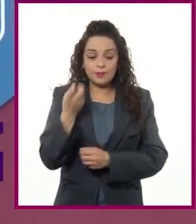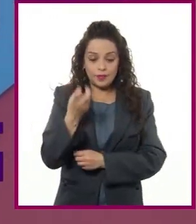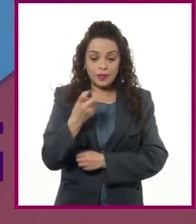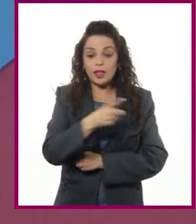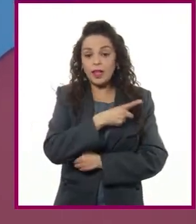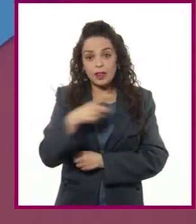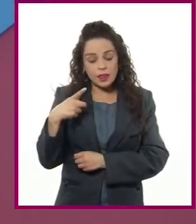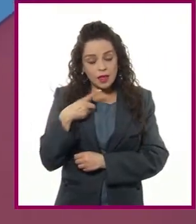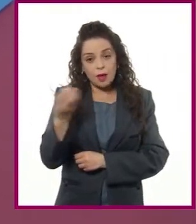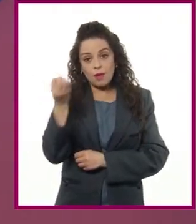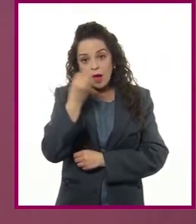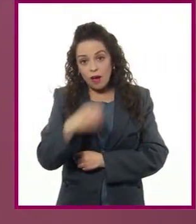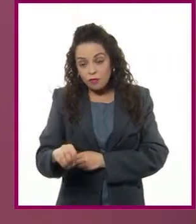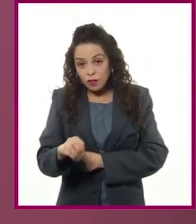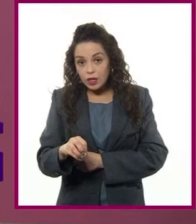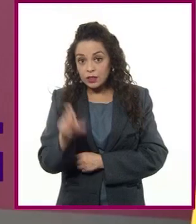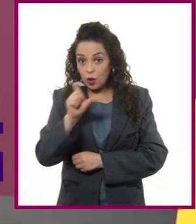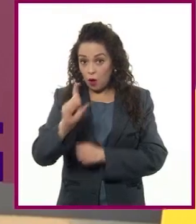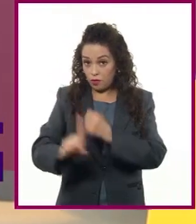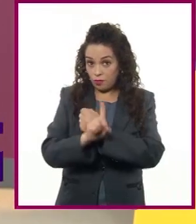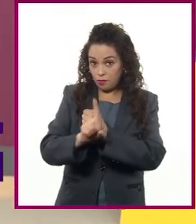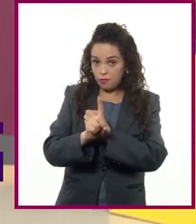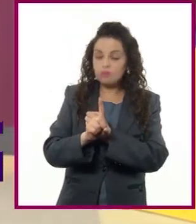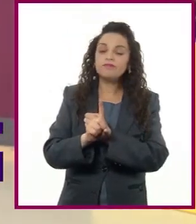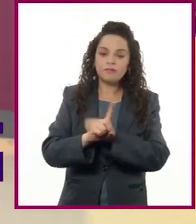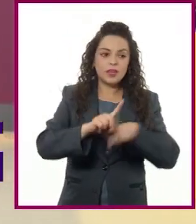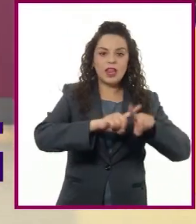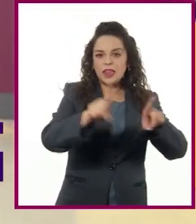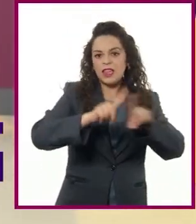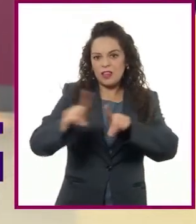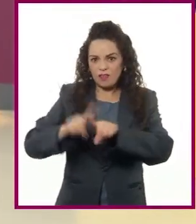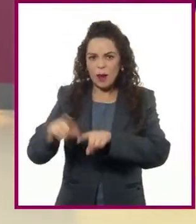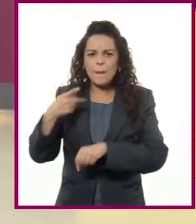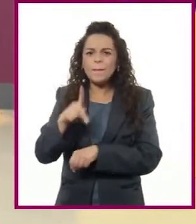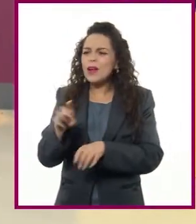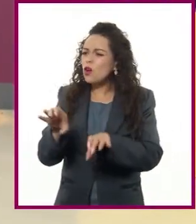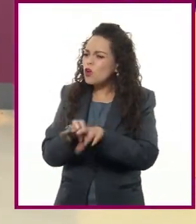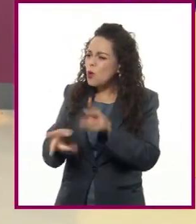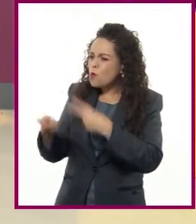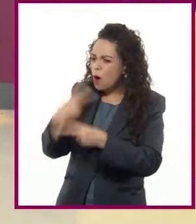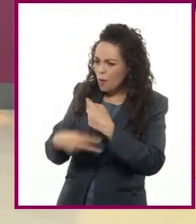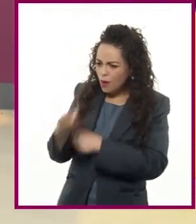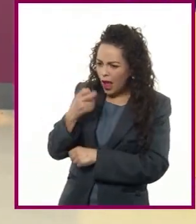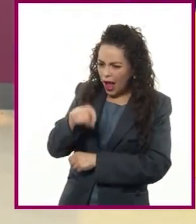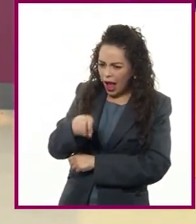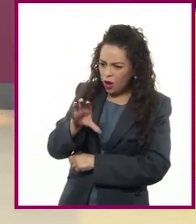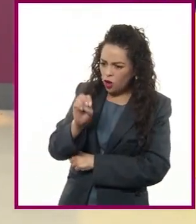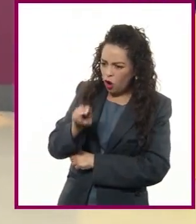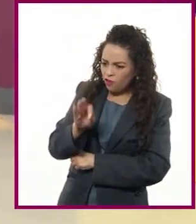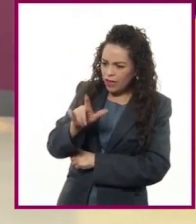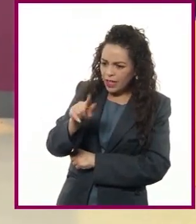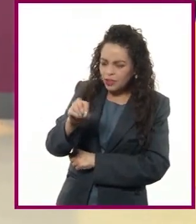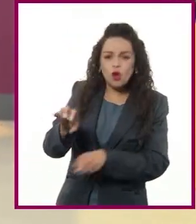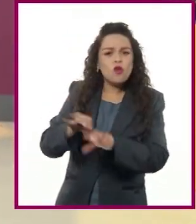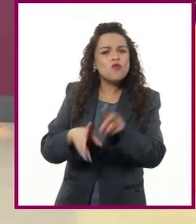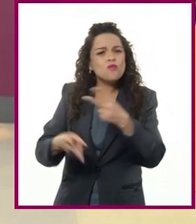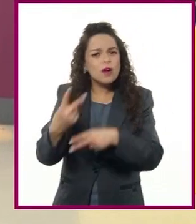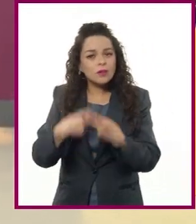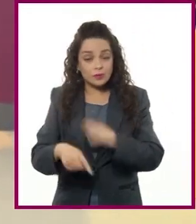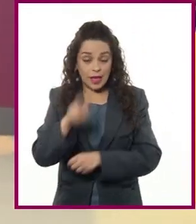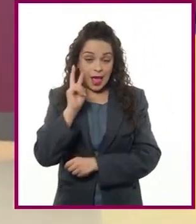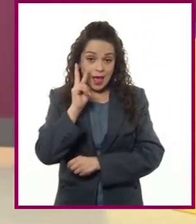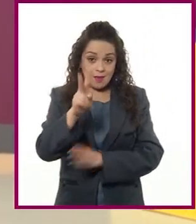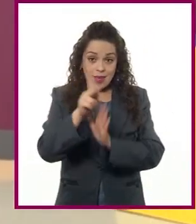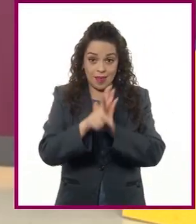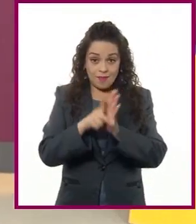diferencia. Pero, ¿por qué surgen los conflictos? Les invito a ver y escuchar el siguiente